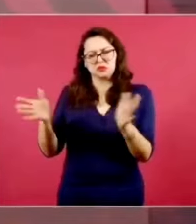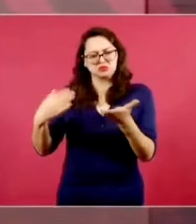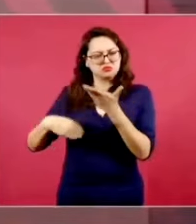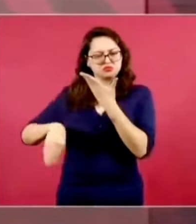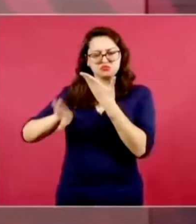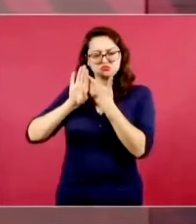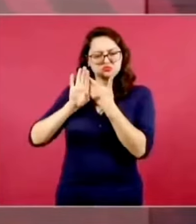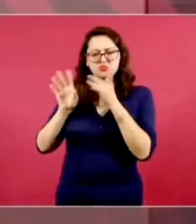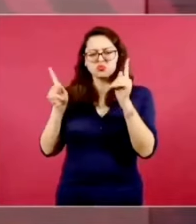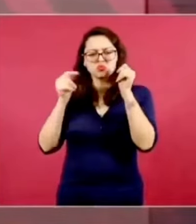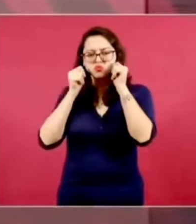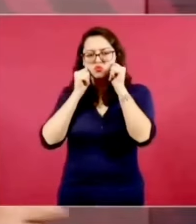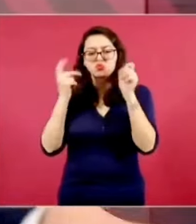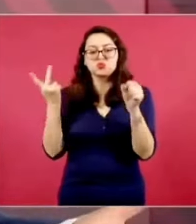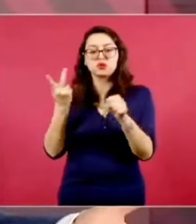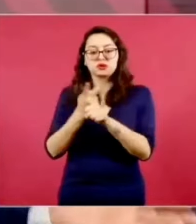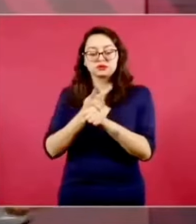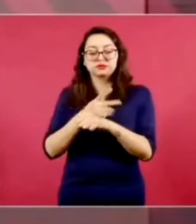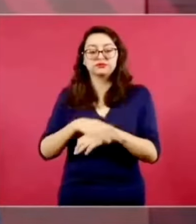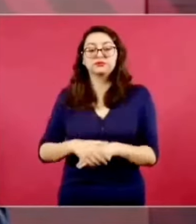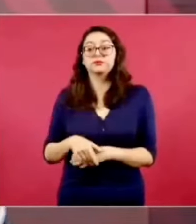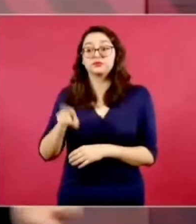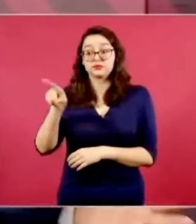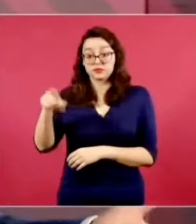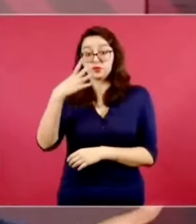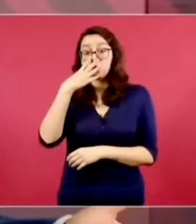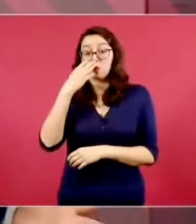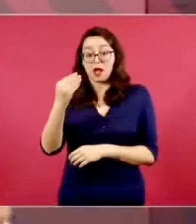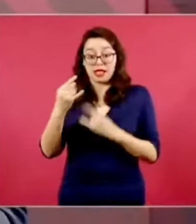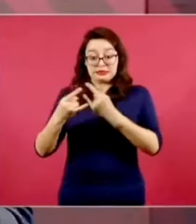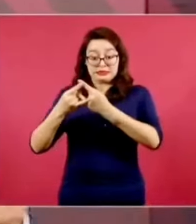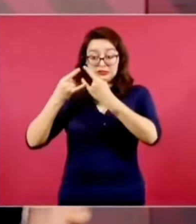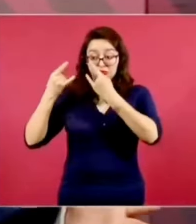cosas se encuentra el colonista de coyacán